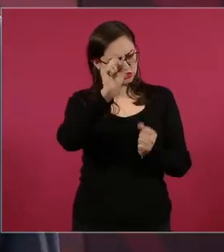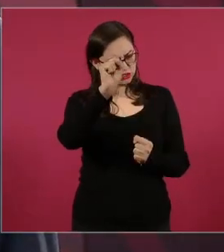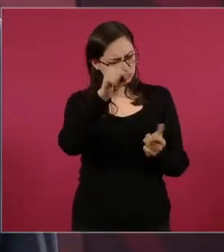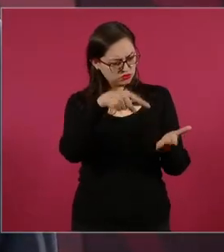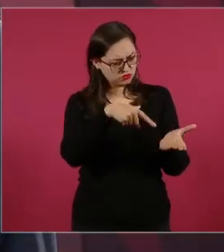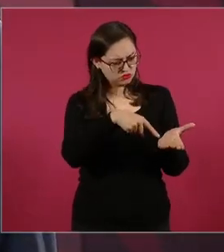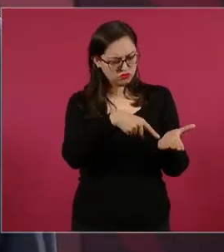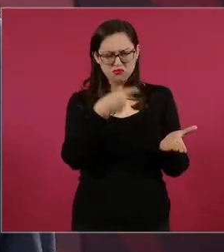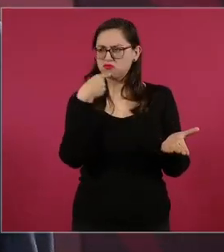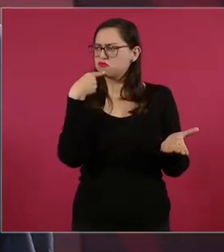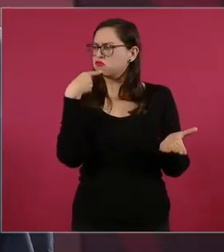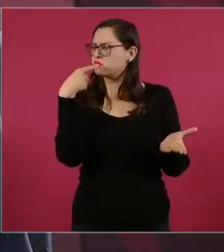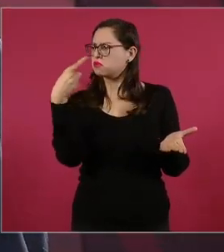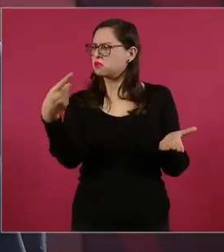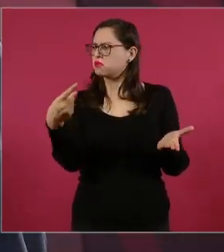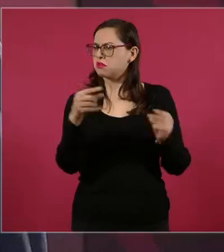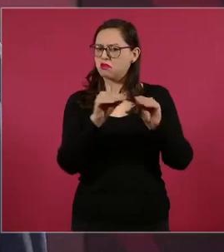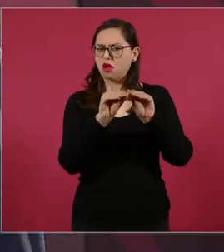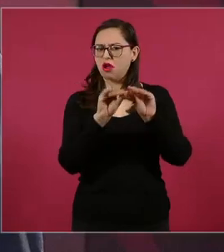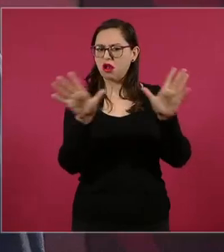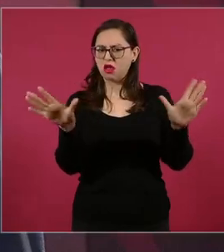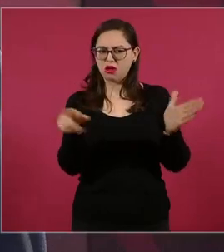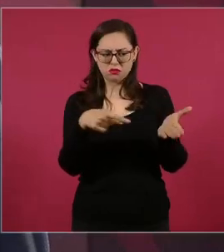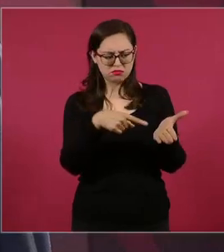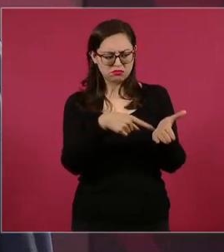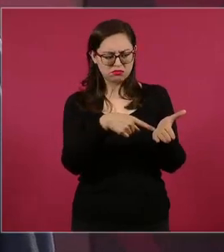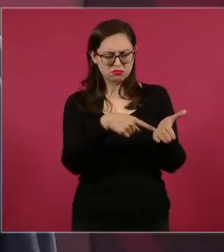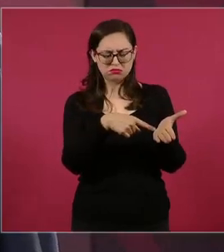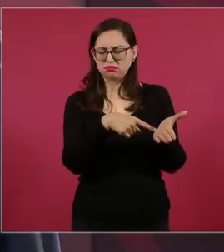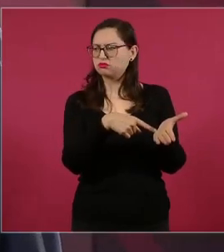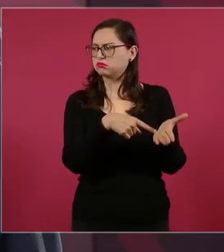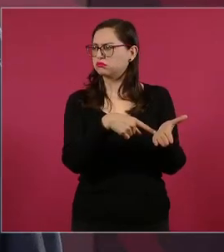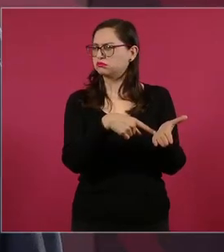que un poder lo decida.